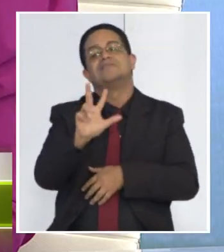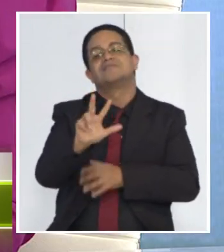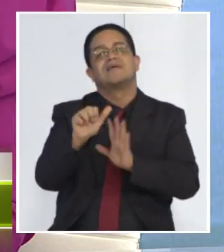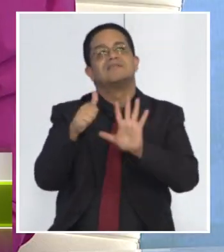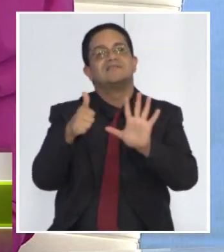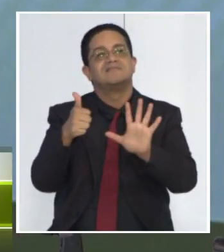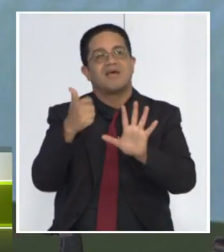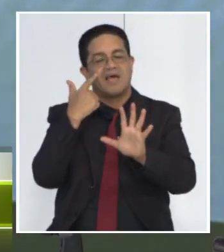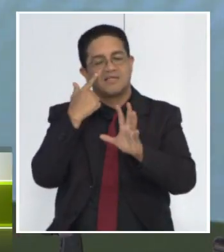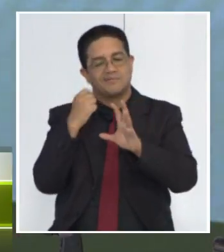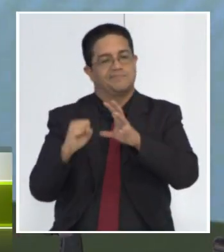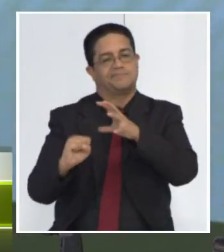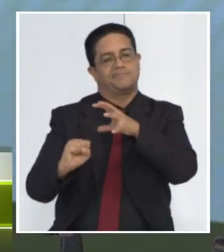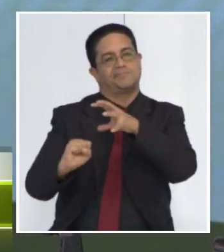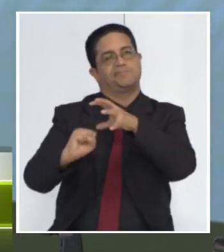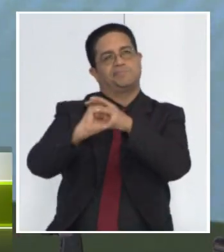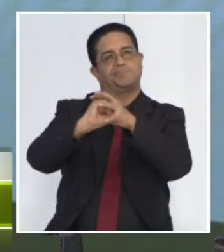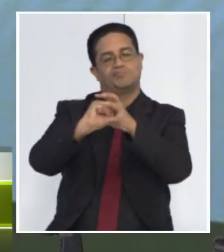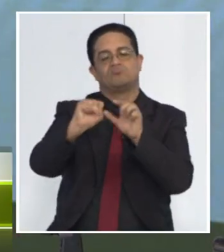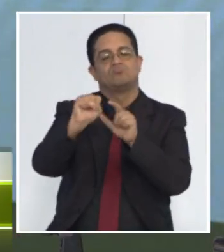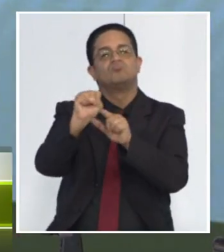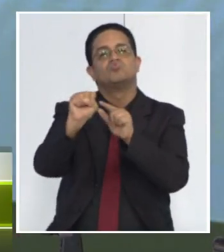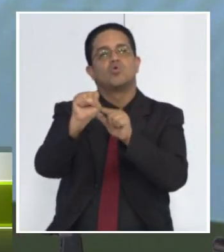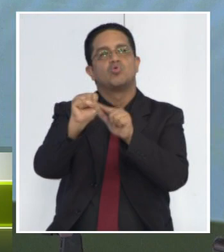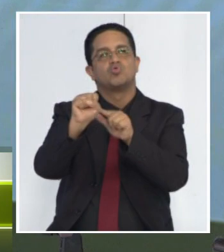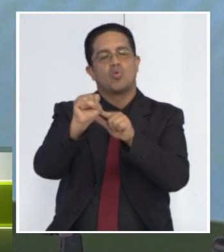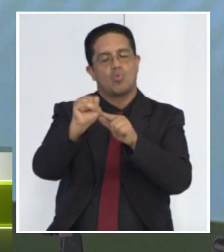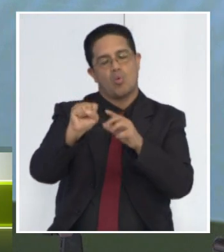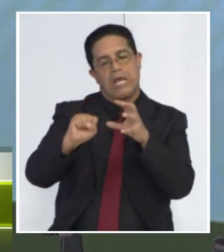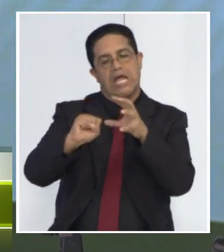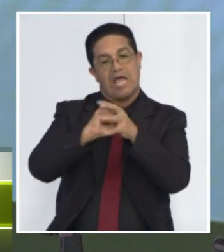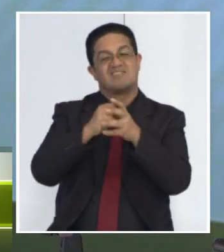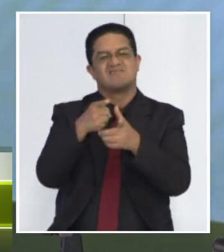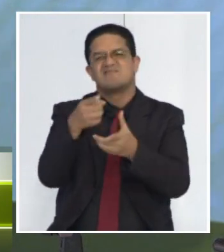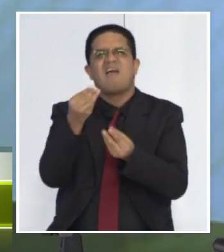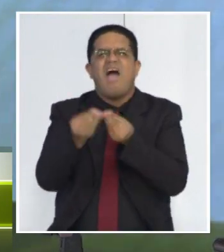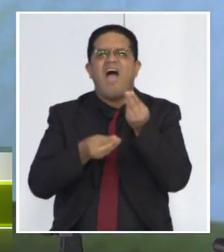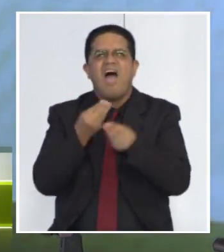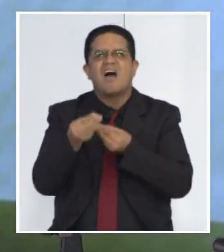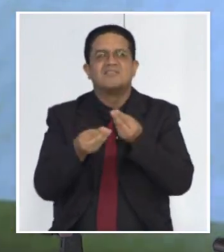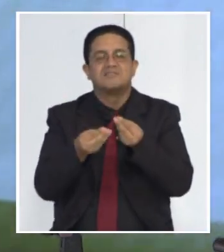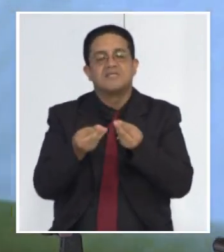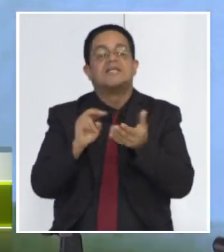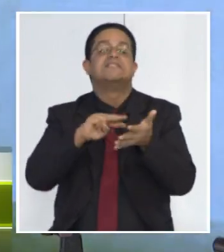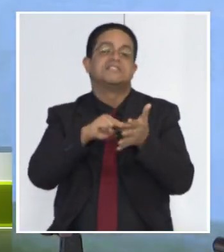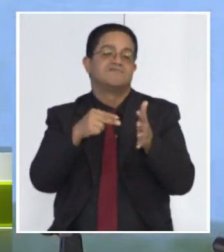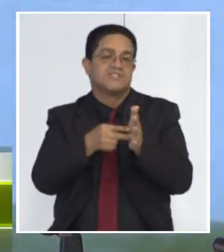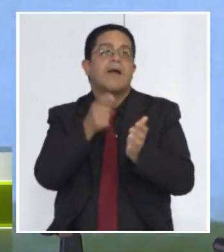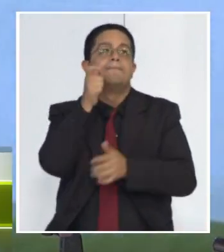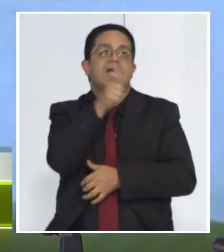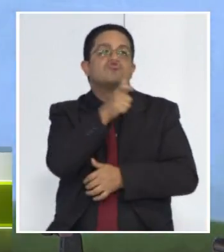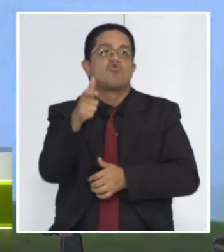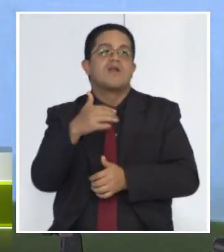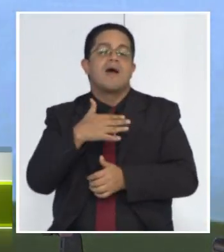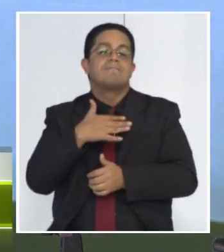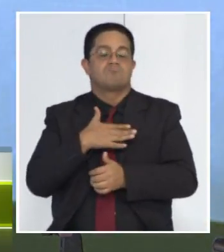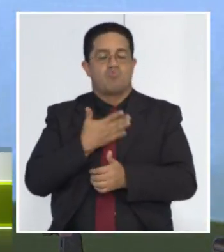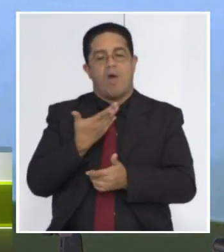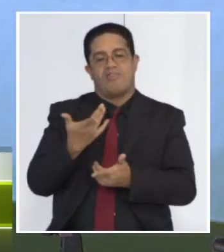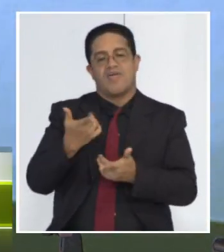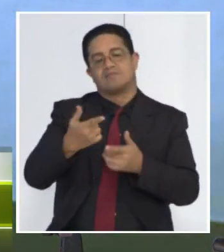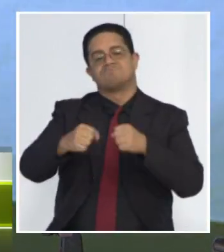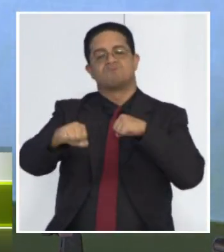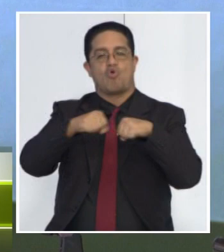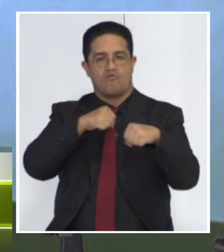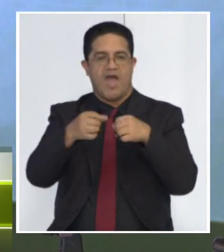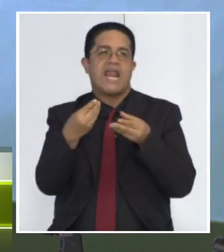el tamaño de la cabeza del componente femoral, que hace que aumente la distancia de salto que tiene la cadera